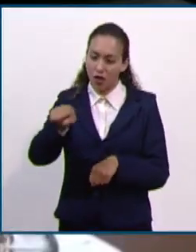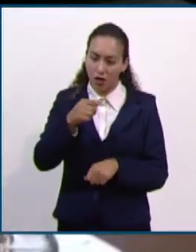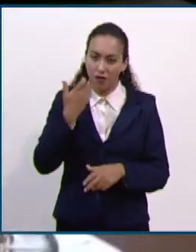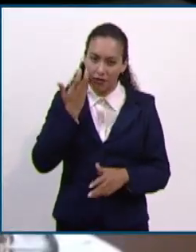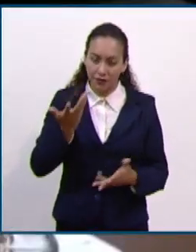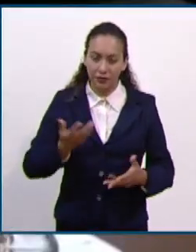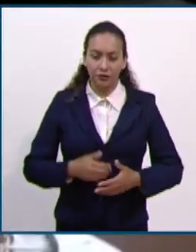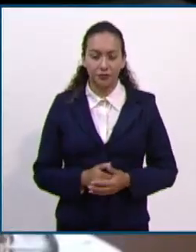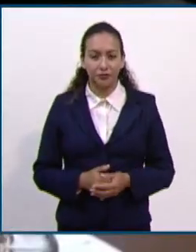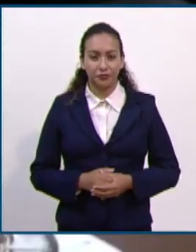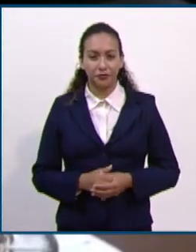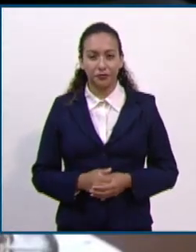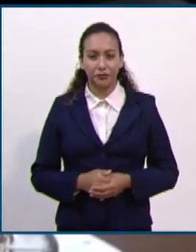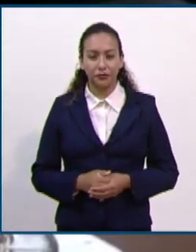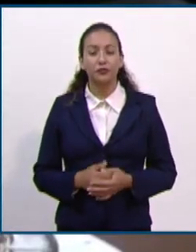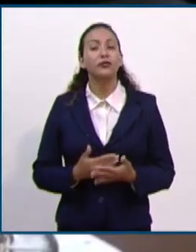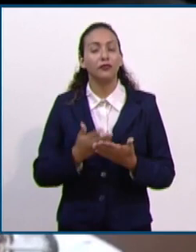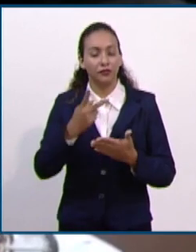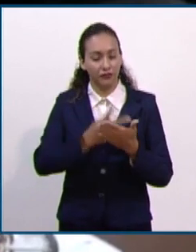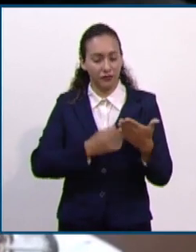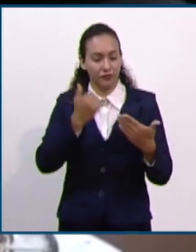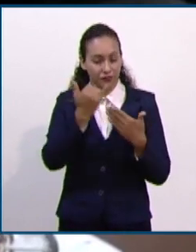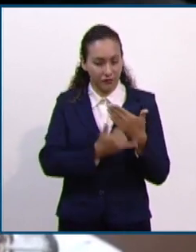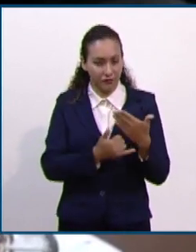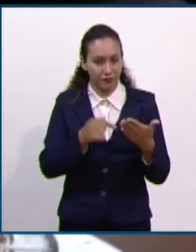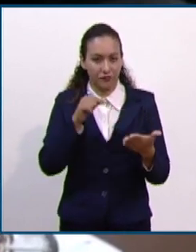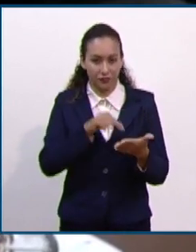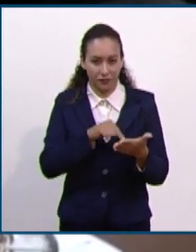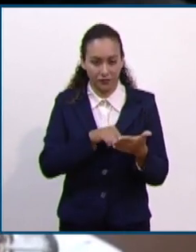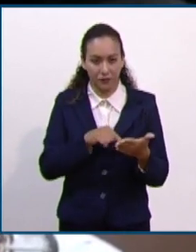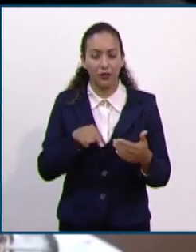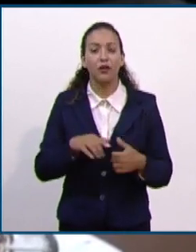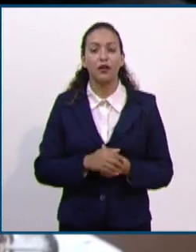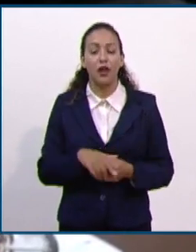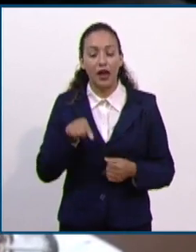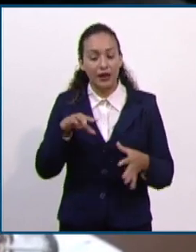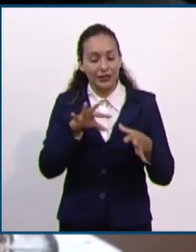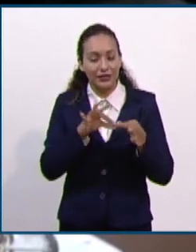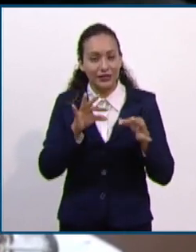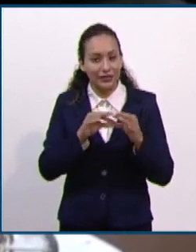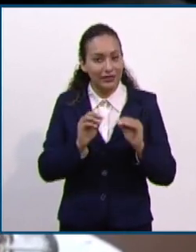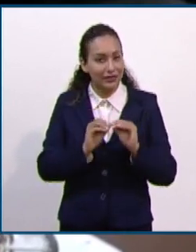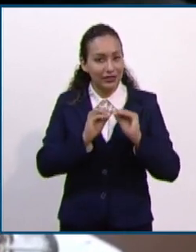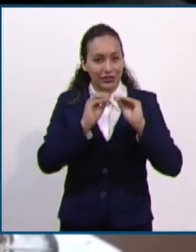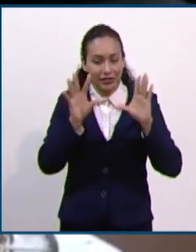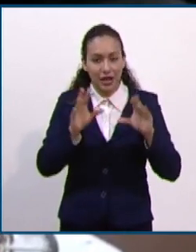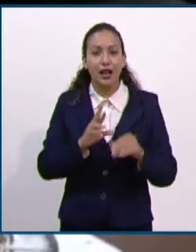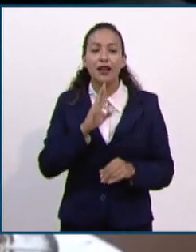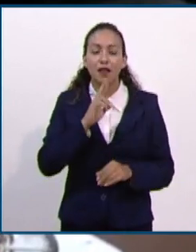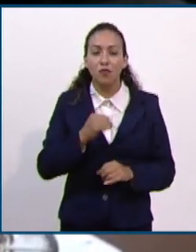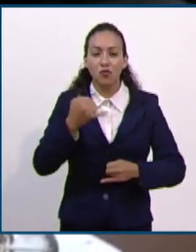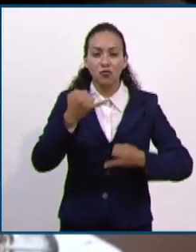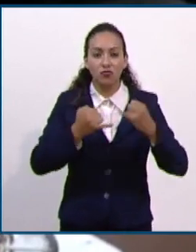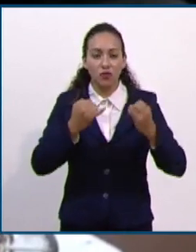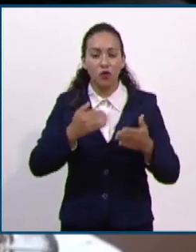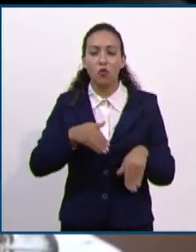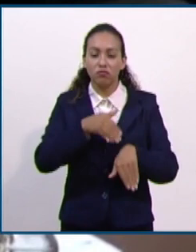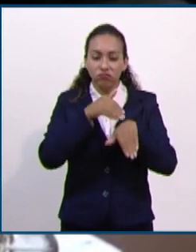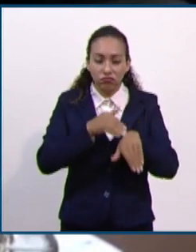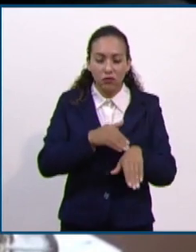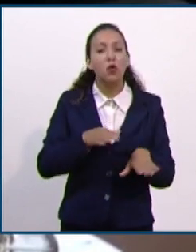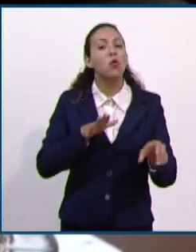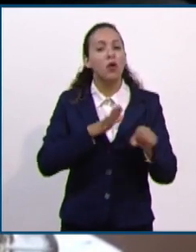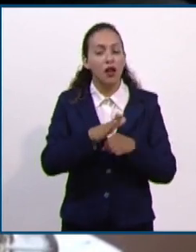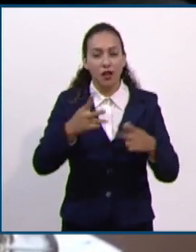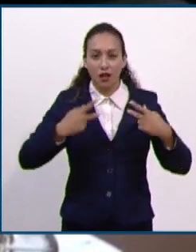En este sentido, en el proyecto que se somete a su consideración se explica que la línea jurisprudencial respecto del carácter bidimensional de